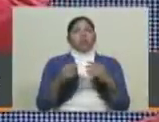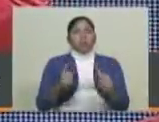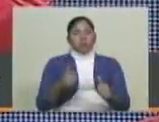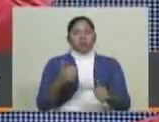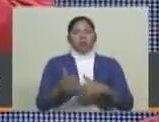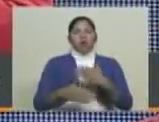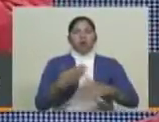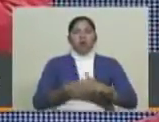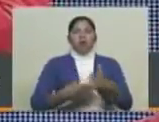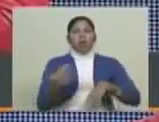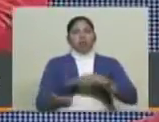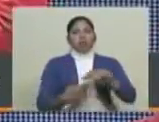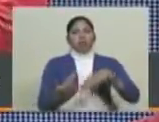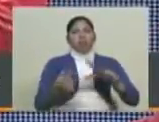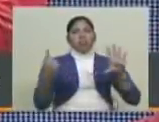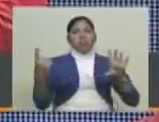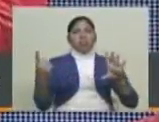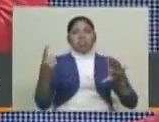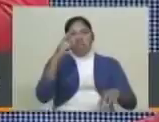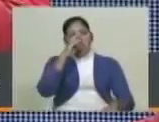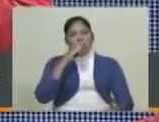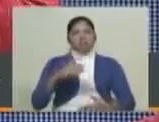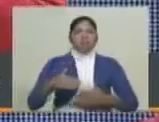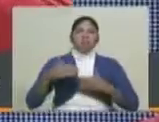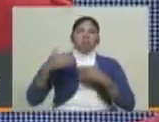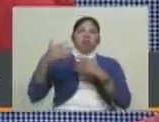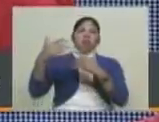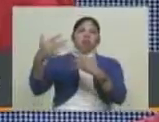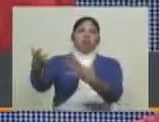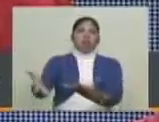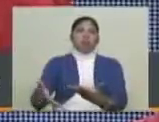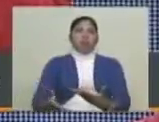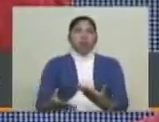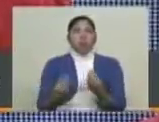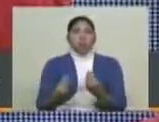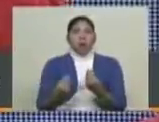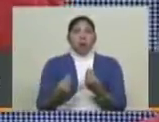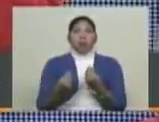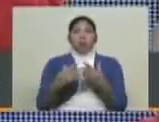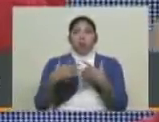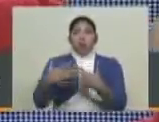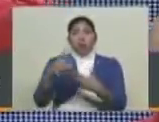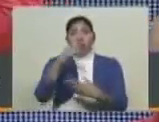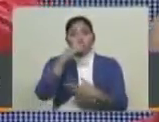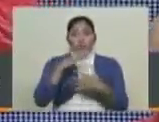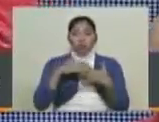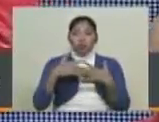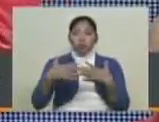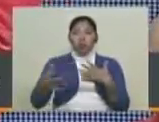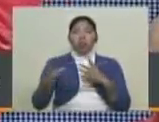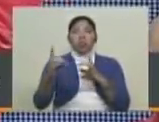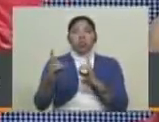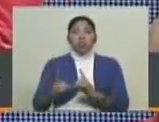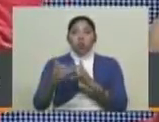bolivariana de 6 años más, para tomar las decisiones que haya que tomar sin temor al tiempo.